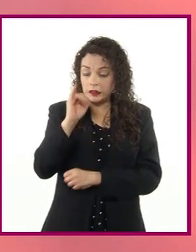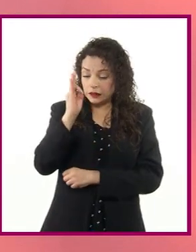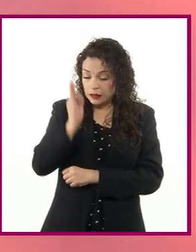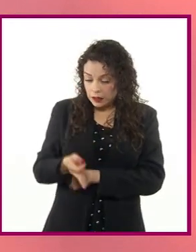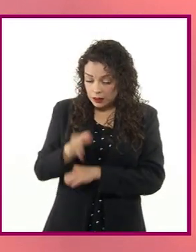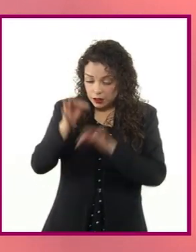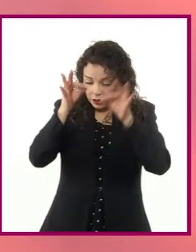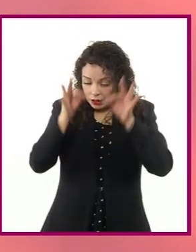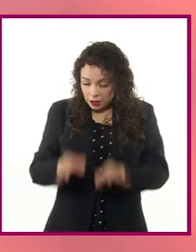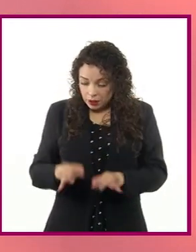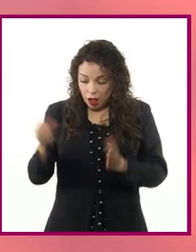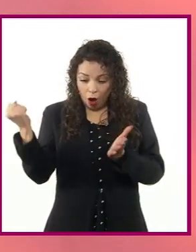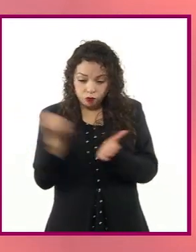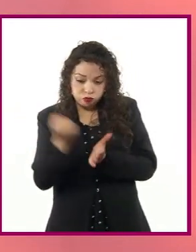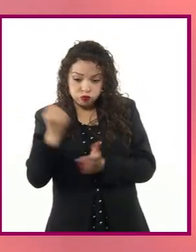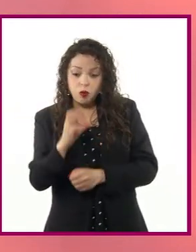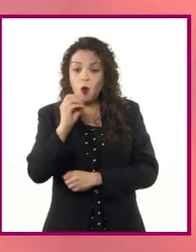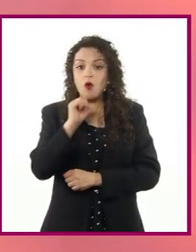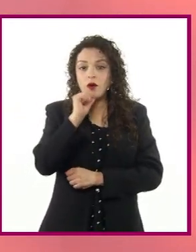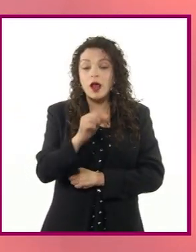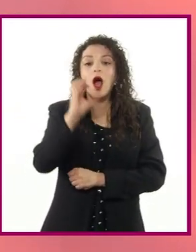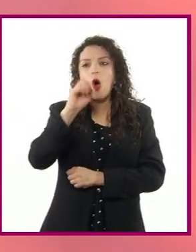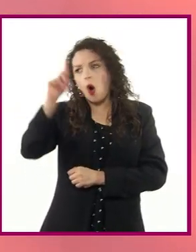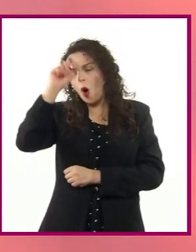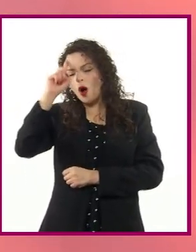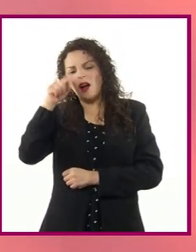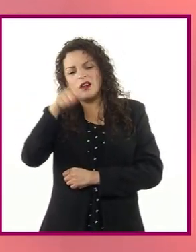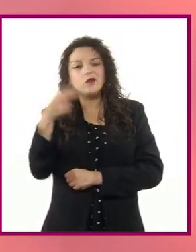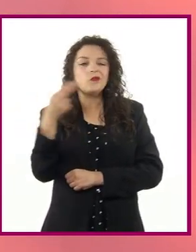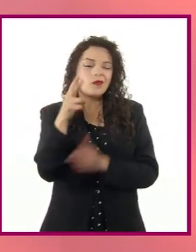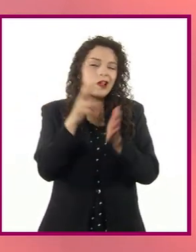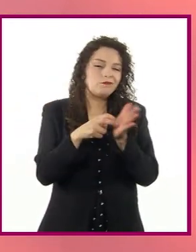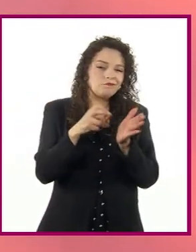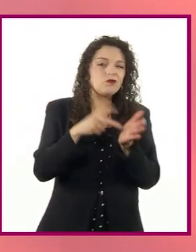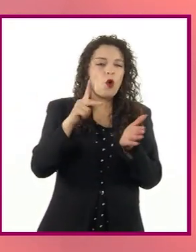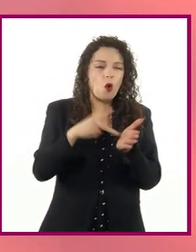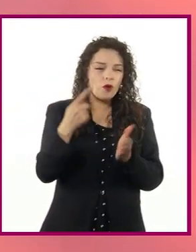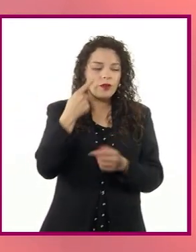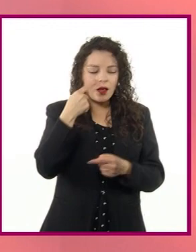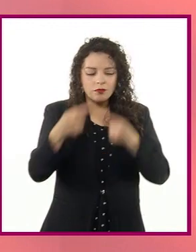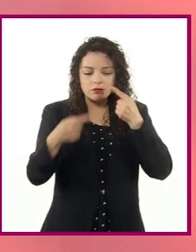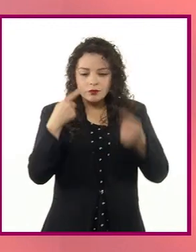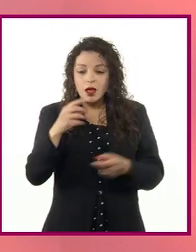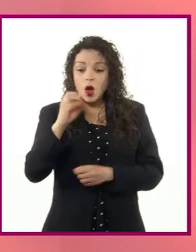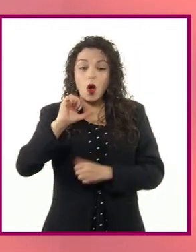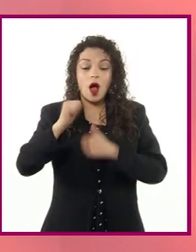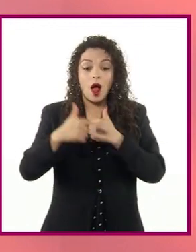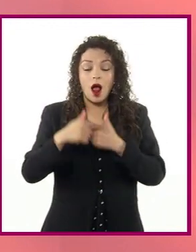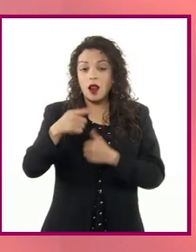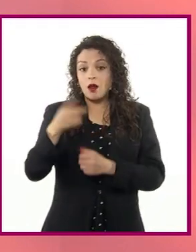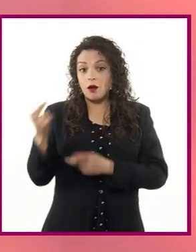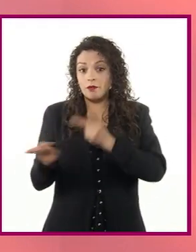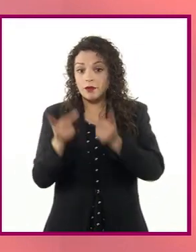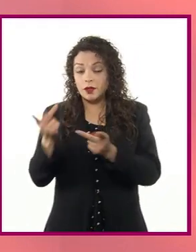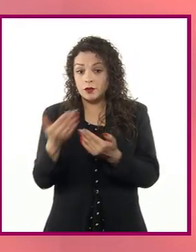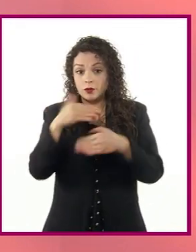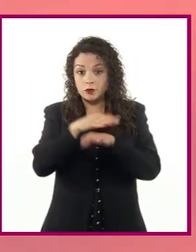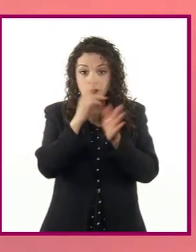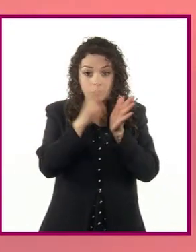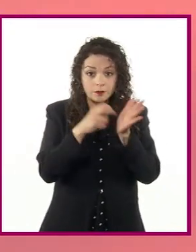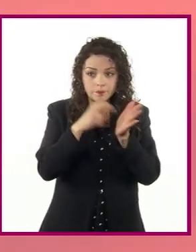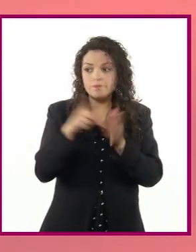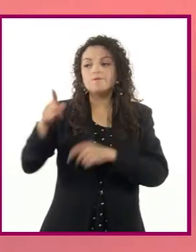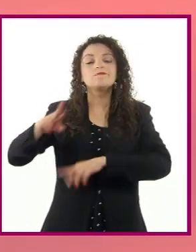dichos cambios, sugerir revisiones menores o responder a cualquier pregunta relacionada con las